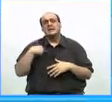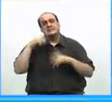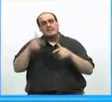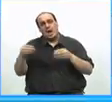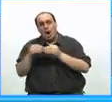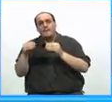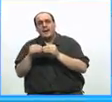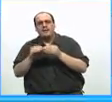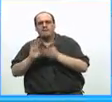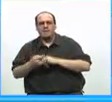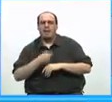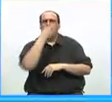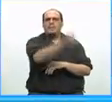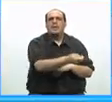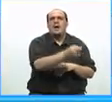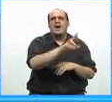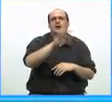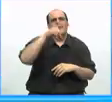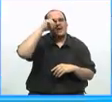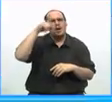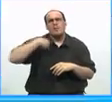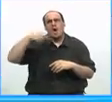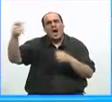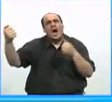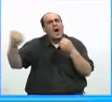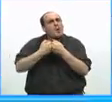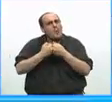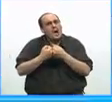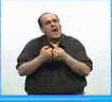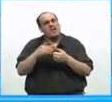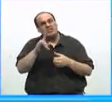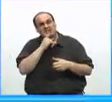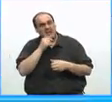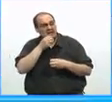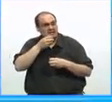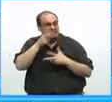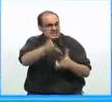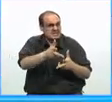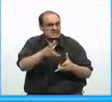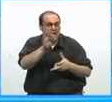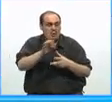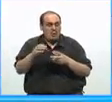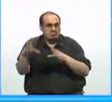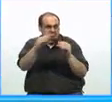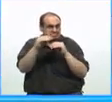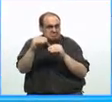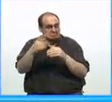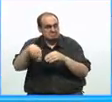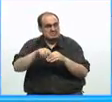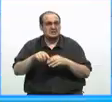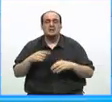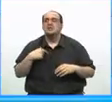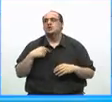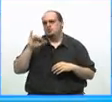pueda participar del partido coincidís con esta idea es algo que les dice coca que incluso hablan entre ustedes